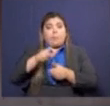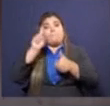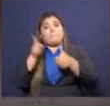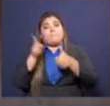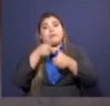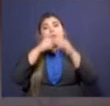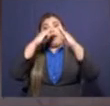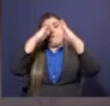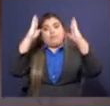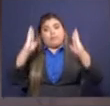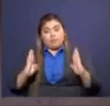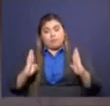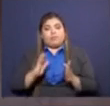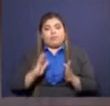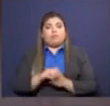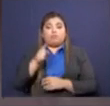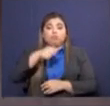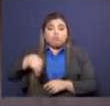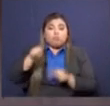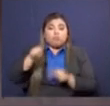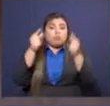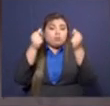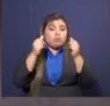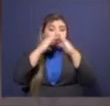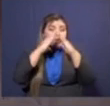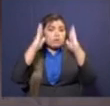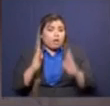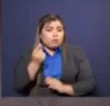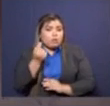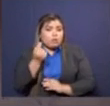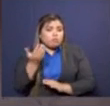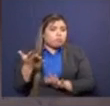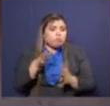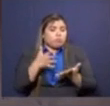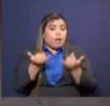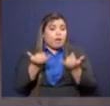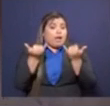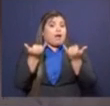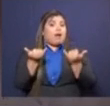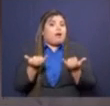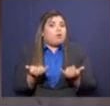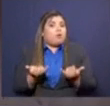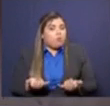primera vivienda, cuyo valor de aplicación se incrementará ahora